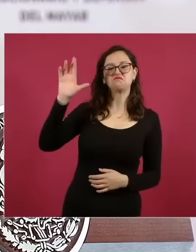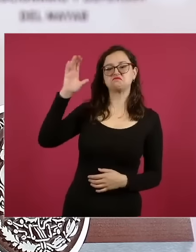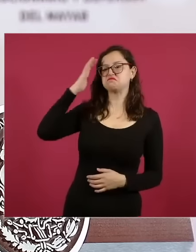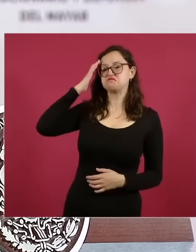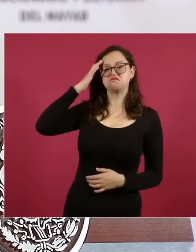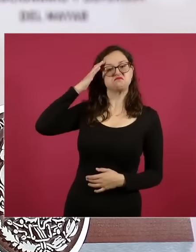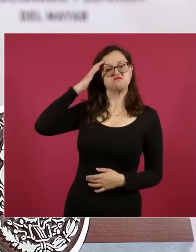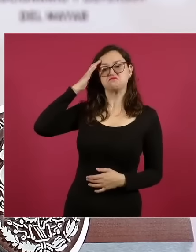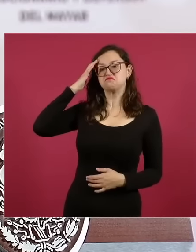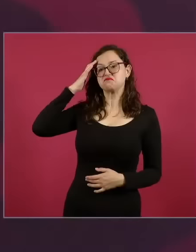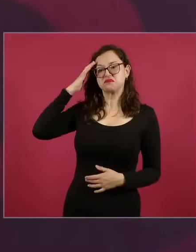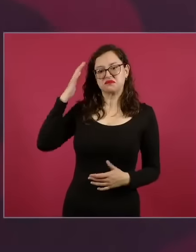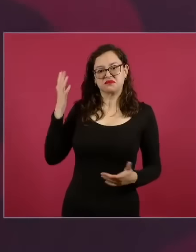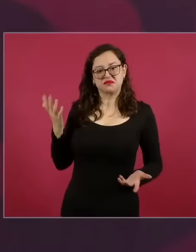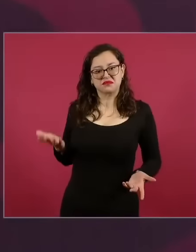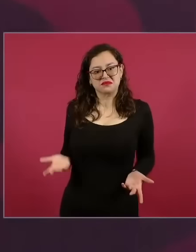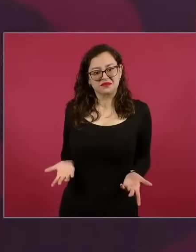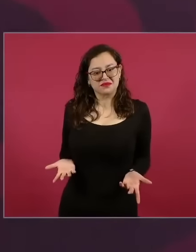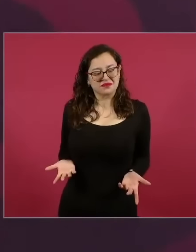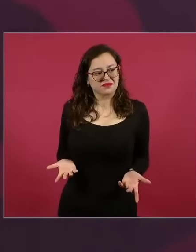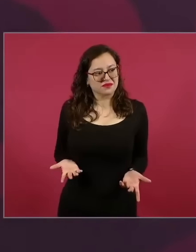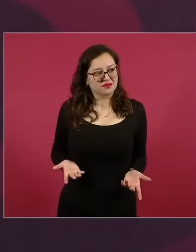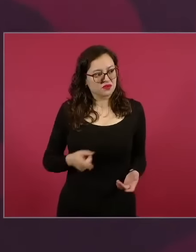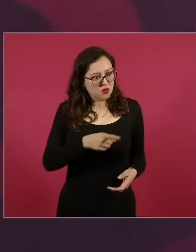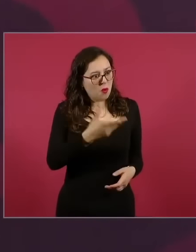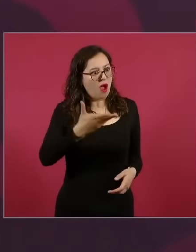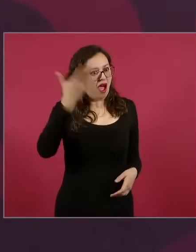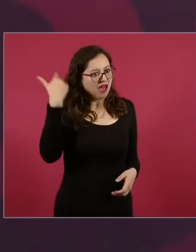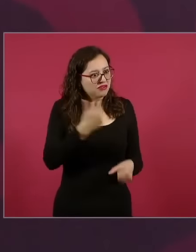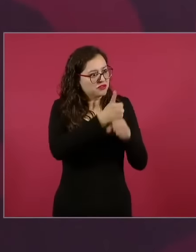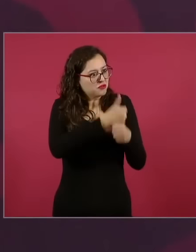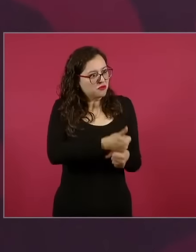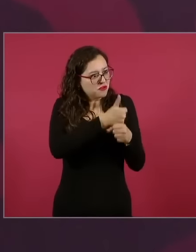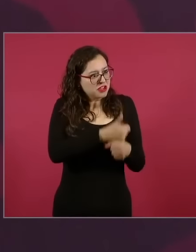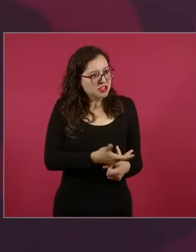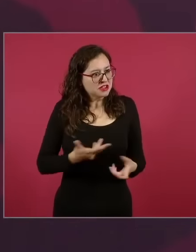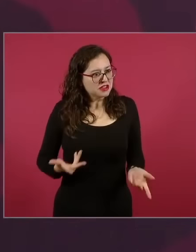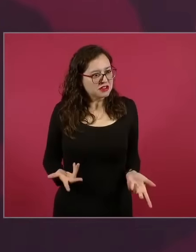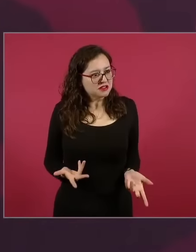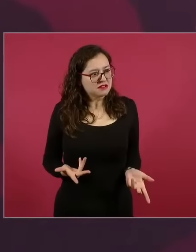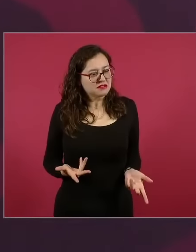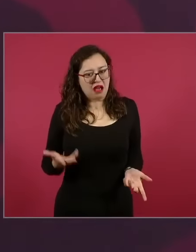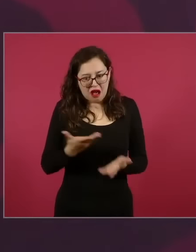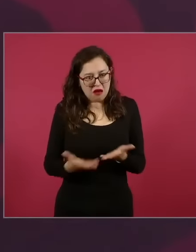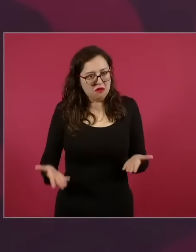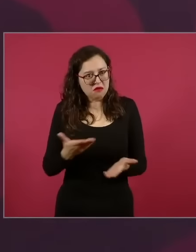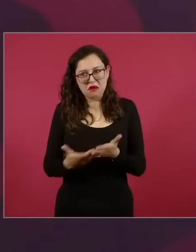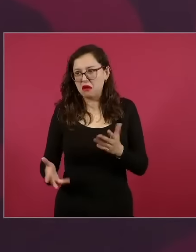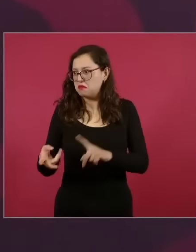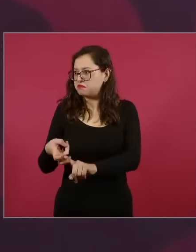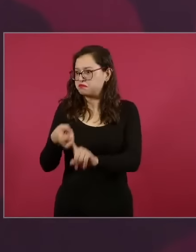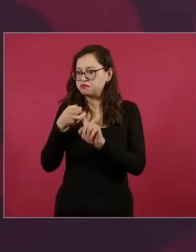Porque lo domina su carga ideológica